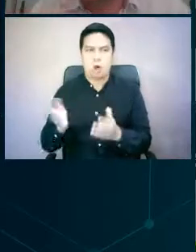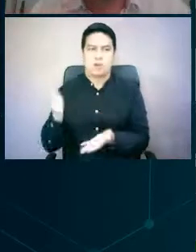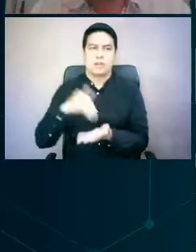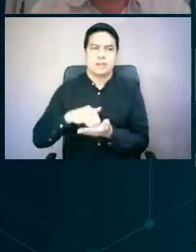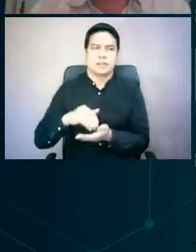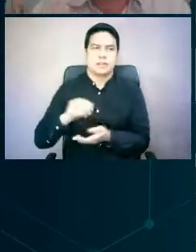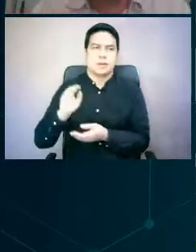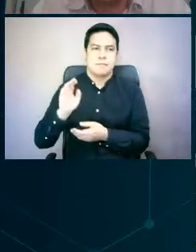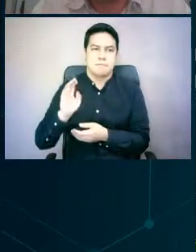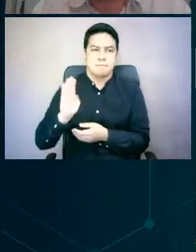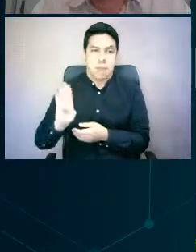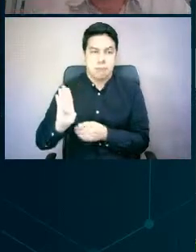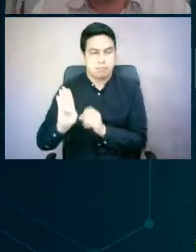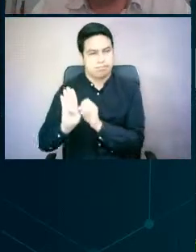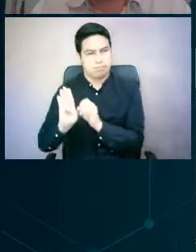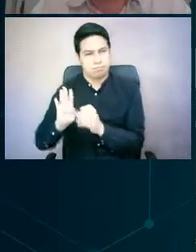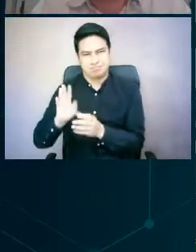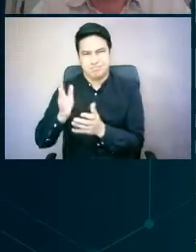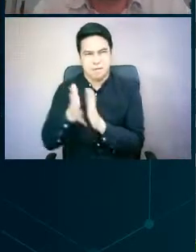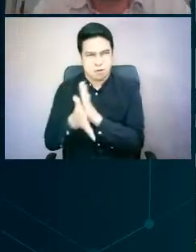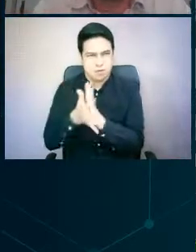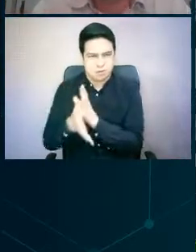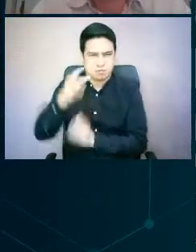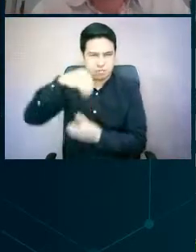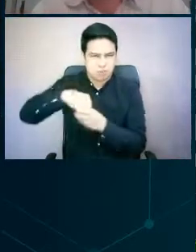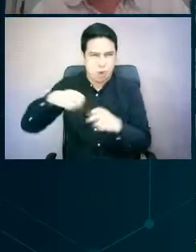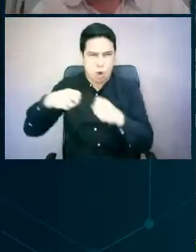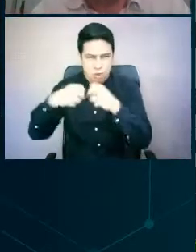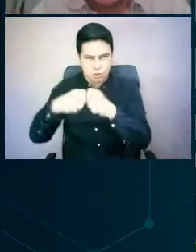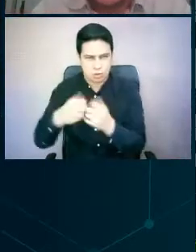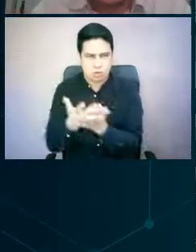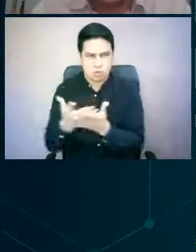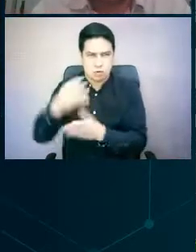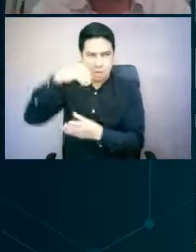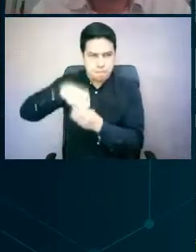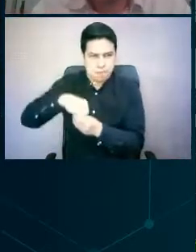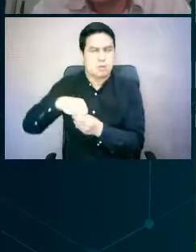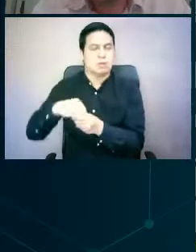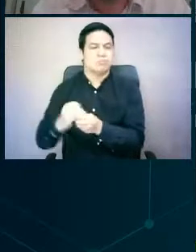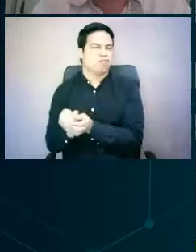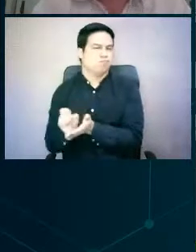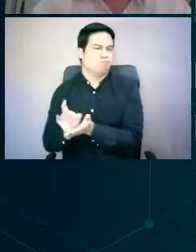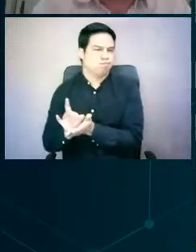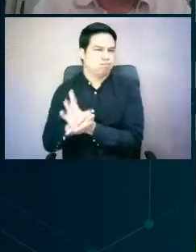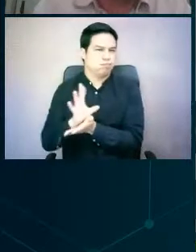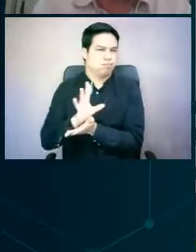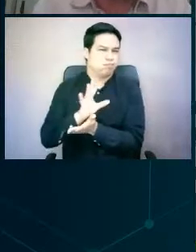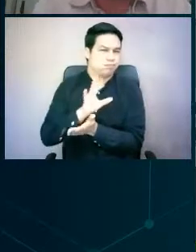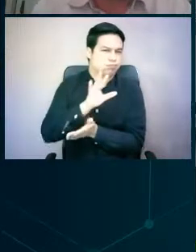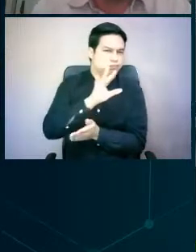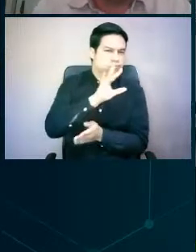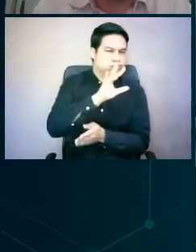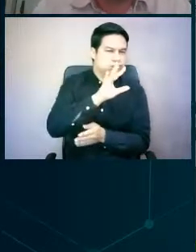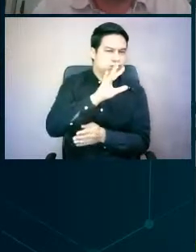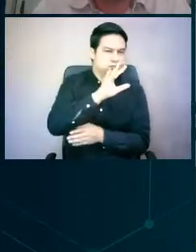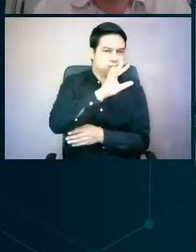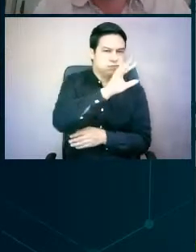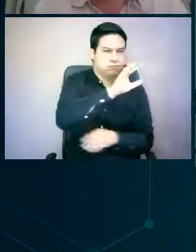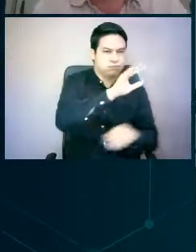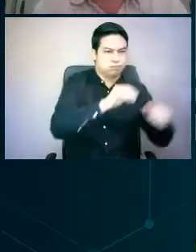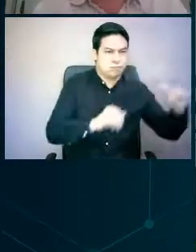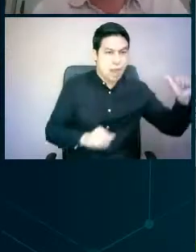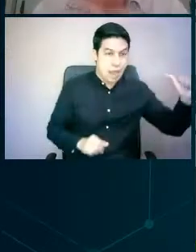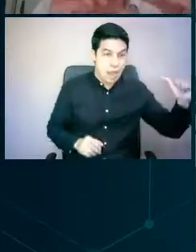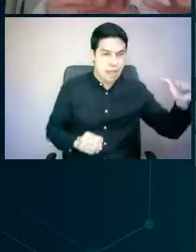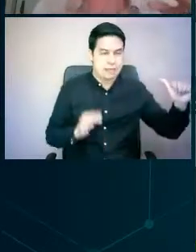la información de las corrientes asociadas al extremo B, ¿cierto? Se envía en el tiempo T2 y llega al extremo A en el